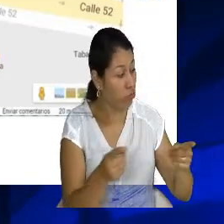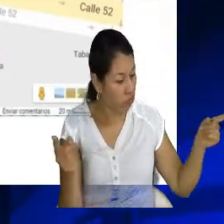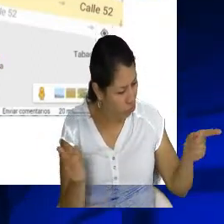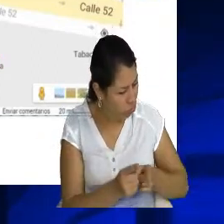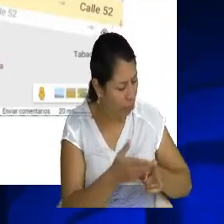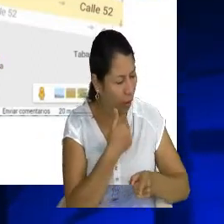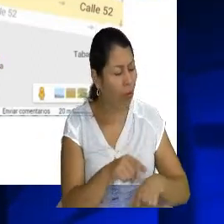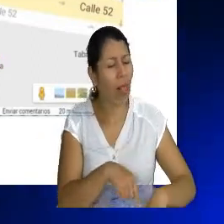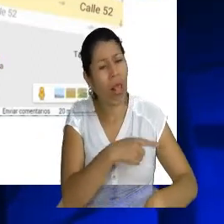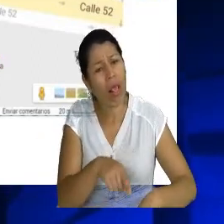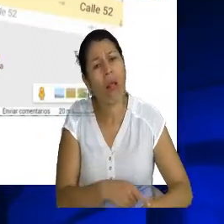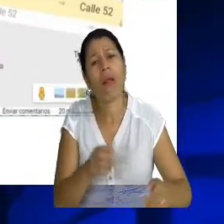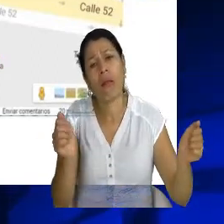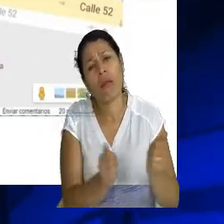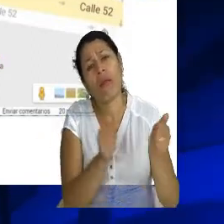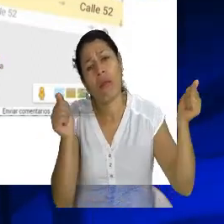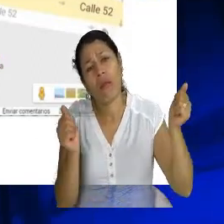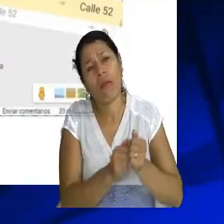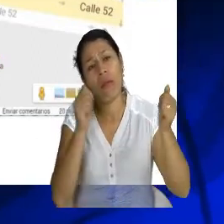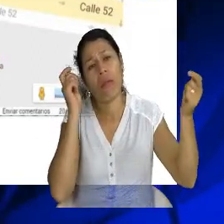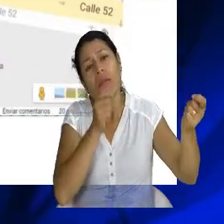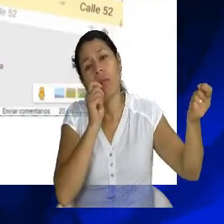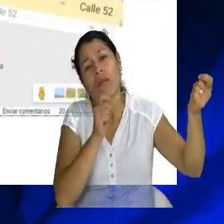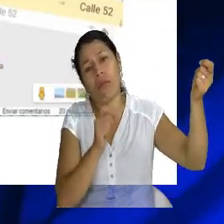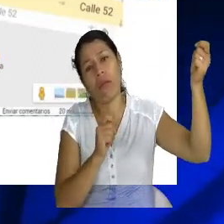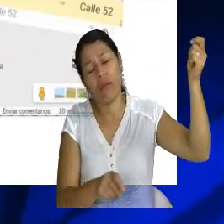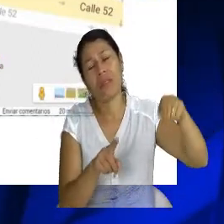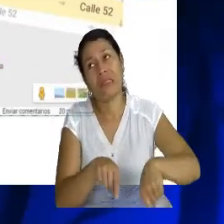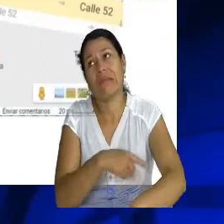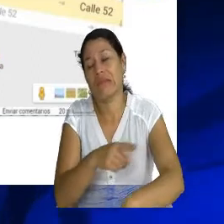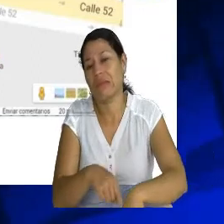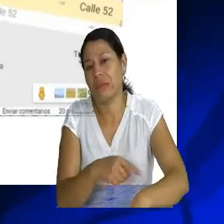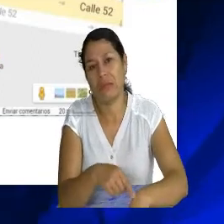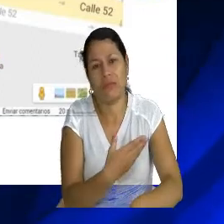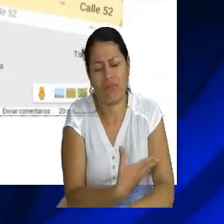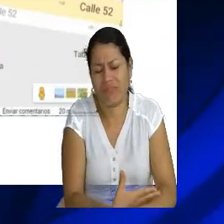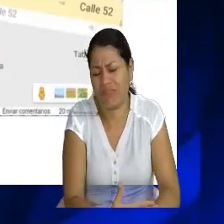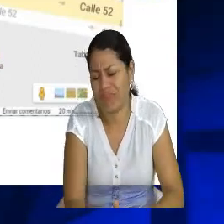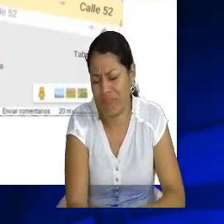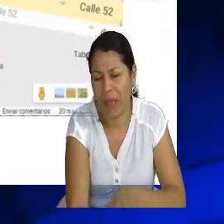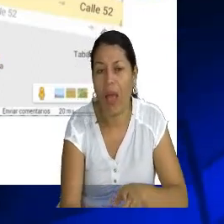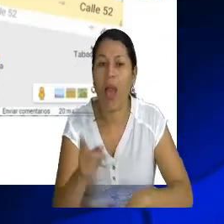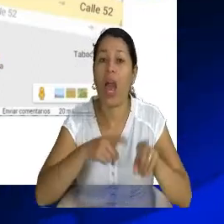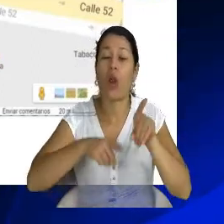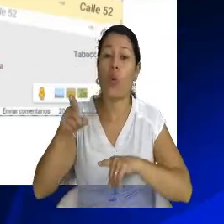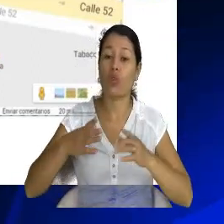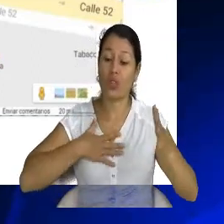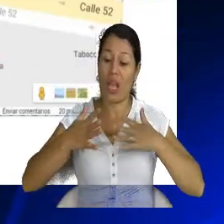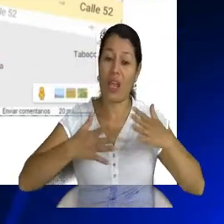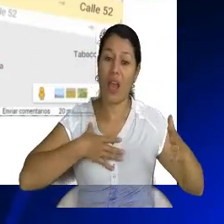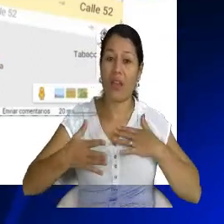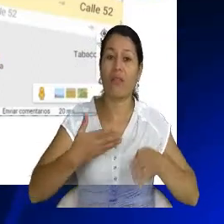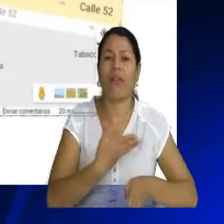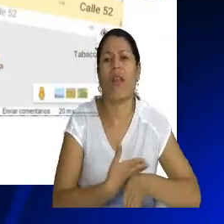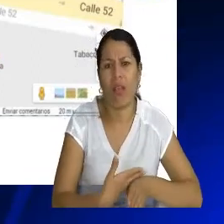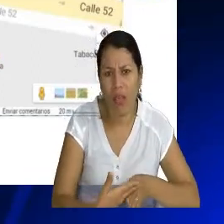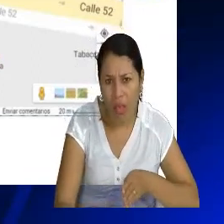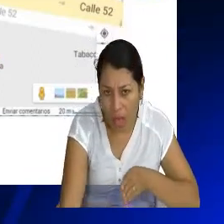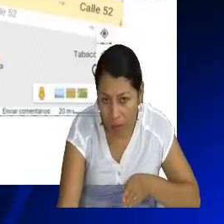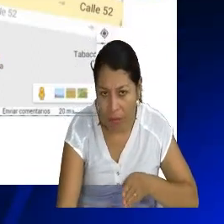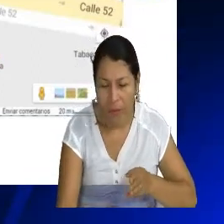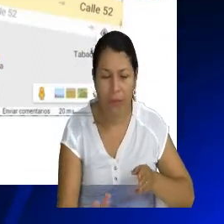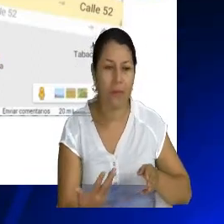quienes van con sus escuelas de teatro y sus cosas y ponen sus puestas en escena que hacen mucho más largo este momento y es lo que alarga el desfile?